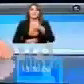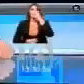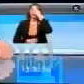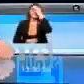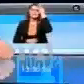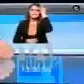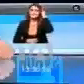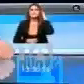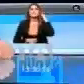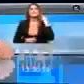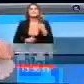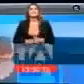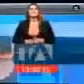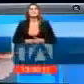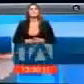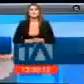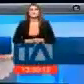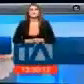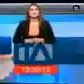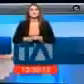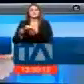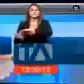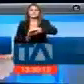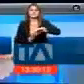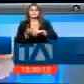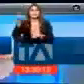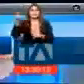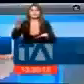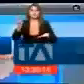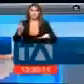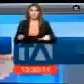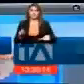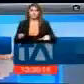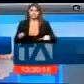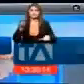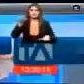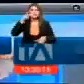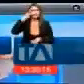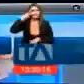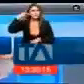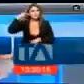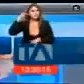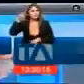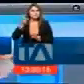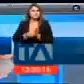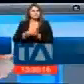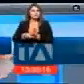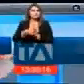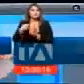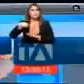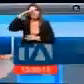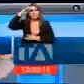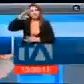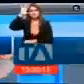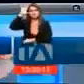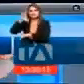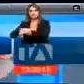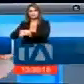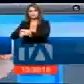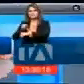Y se dictó prisión preventiva en contra del juez de Pastaza, Aurelia Iquito, detenido con cerca de $40,000 productos de sobornos, mientras